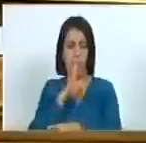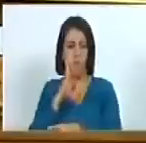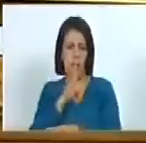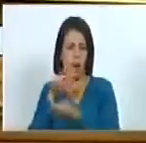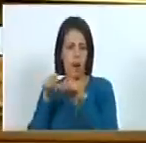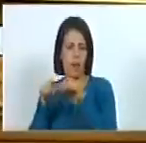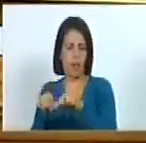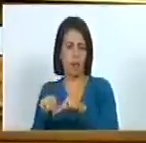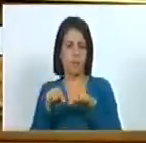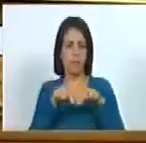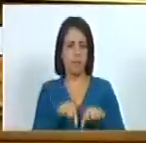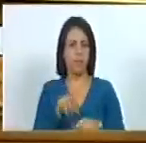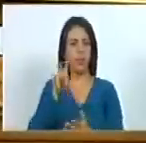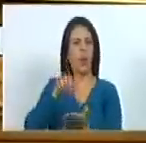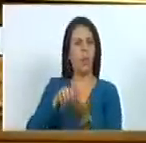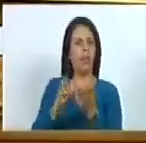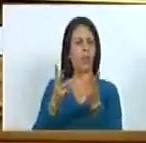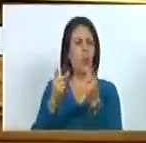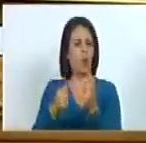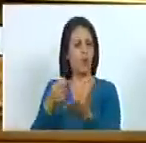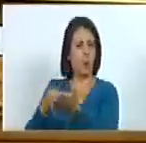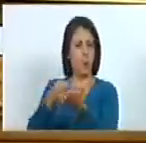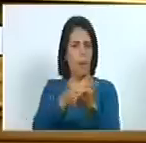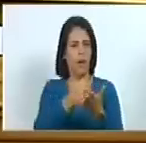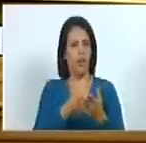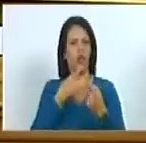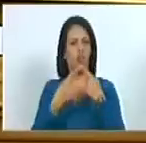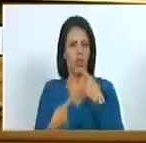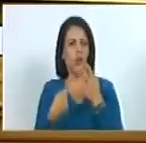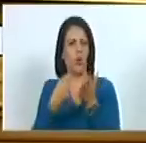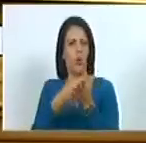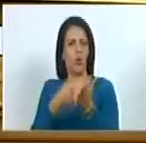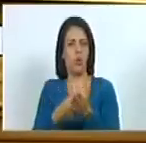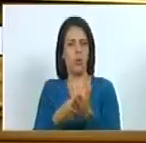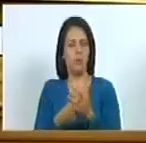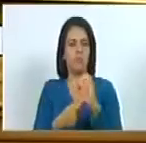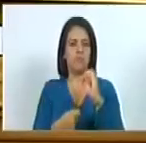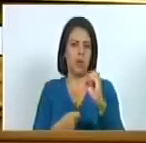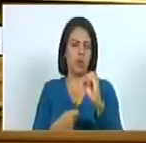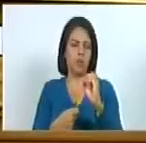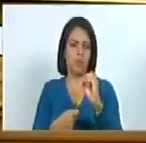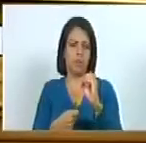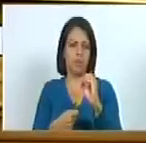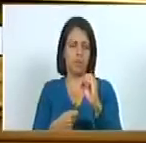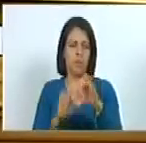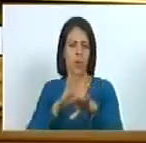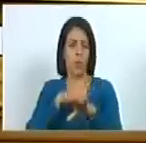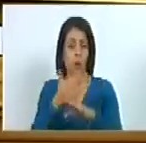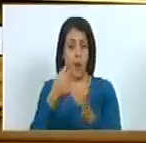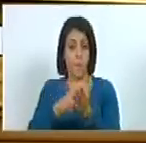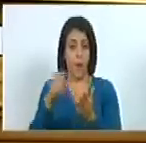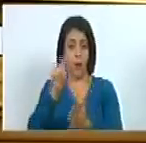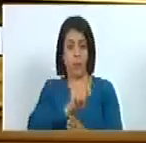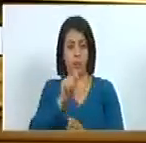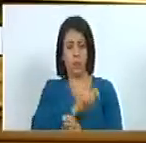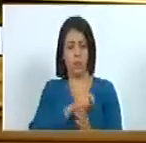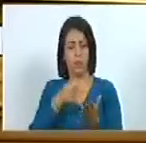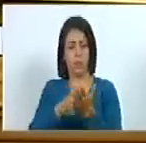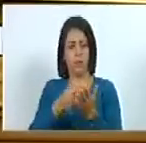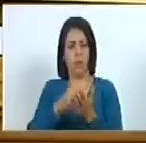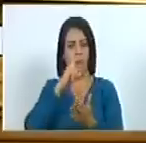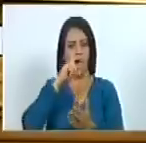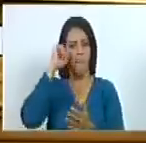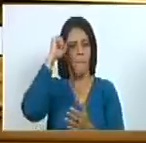Barinas y del estado Nueva Esparta? ¿Cuánto le pagan? Yo les digo cuánto les pagan. ¡Cero! Porque sus sueldos se los paga